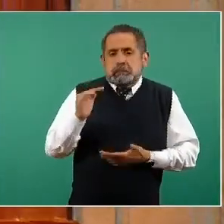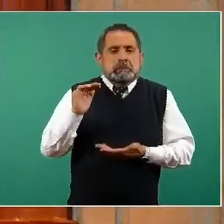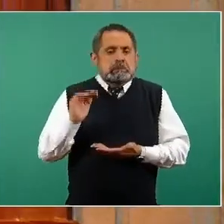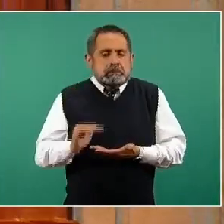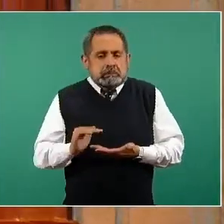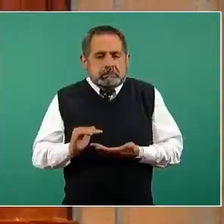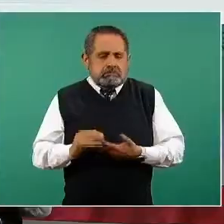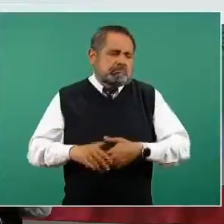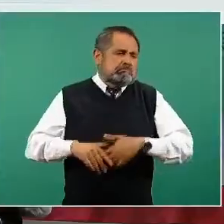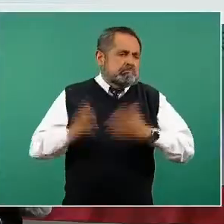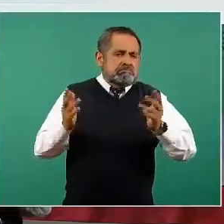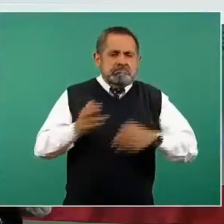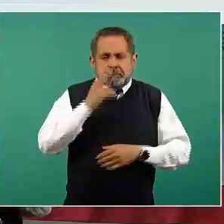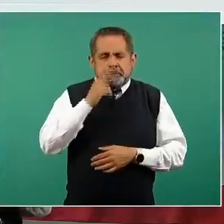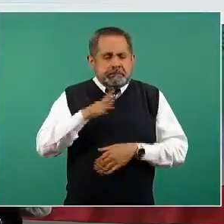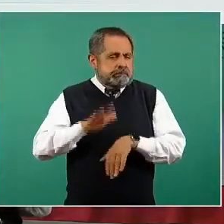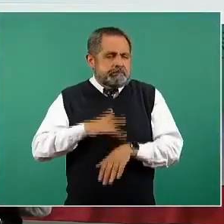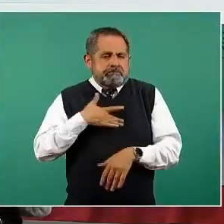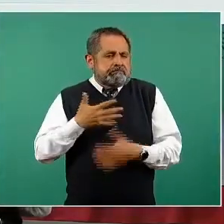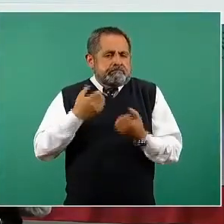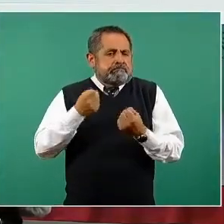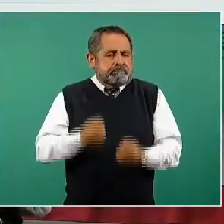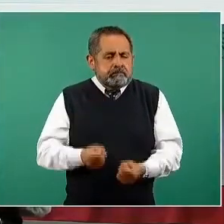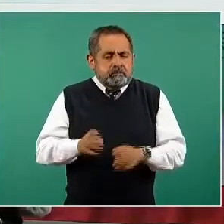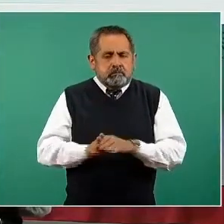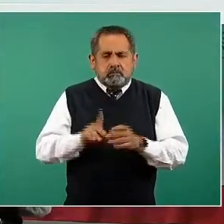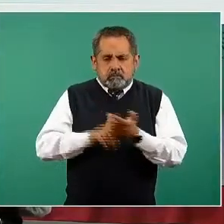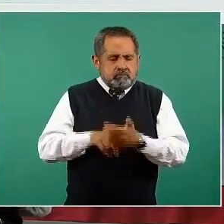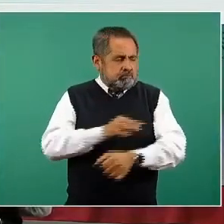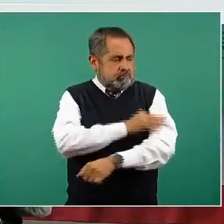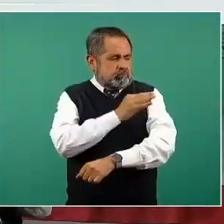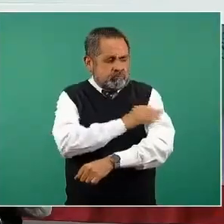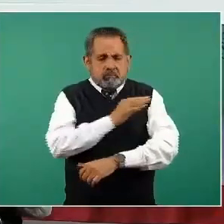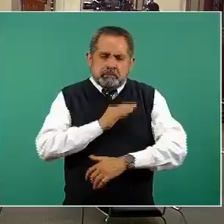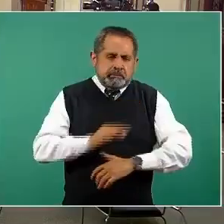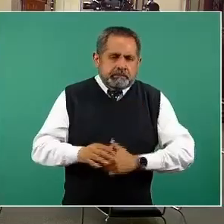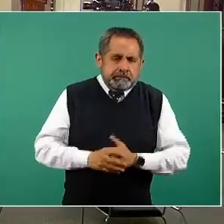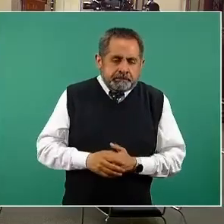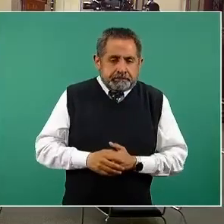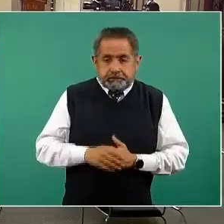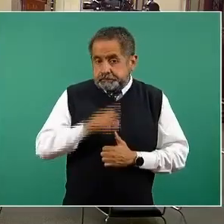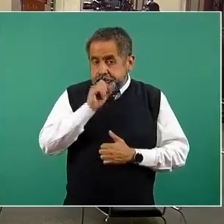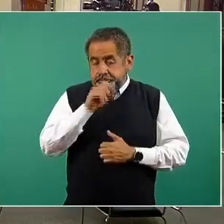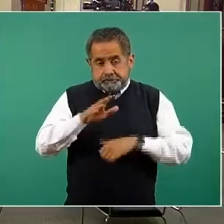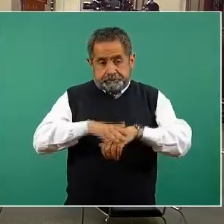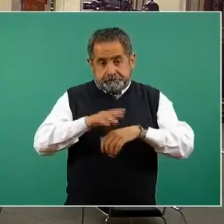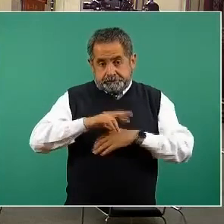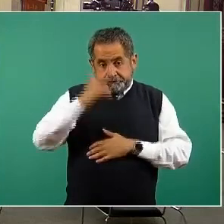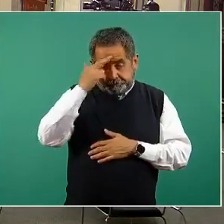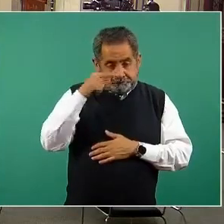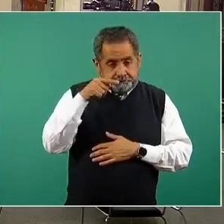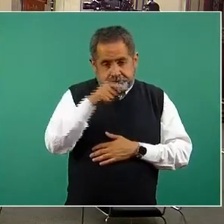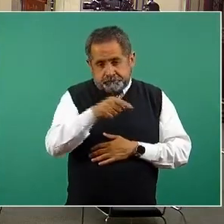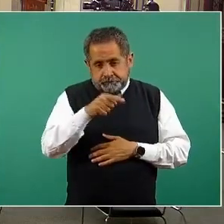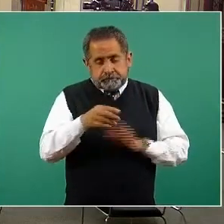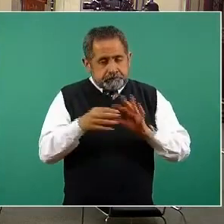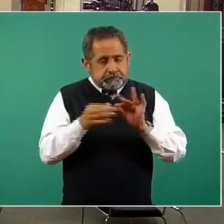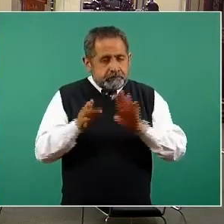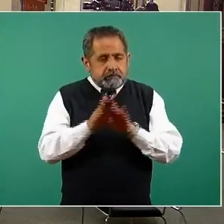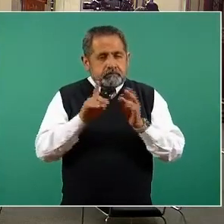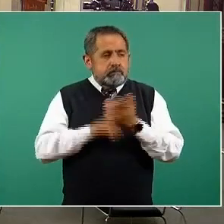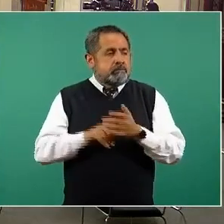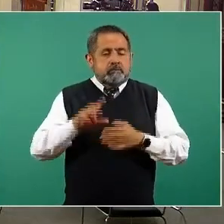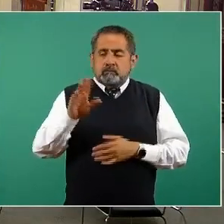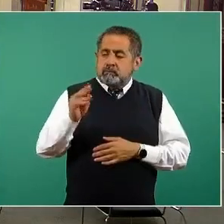todavía un mayor grado de seguridad para efectos. Recordando que además la gran cantidad de los ESAVIs, lo decíamos, más